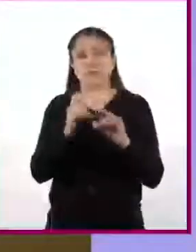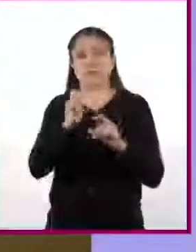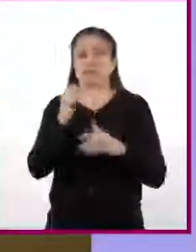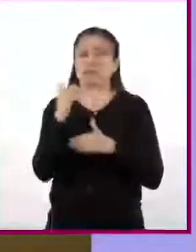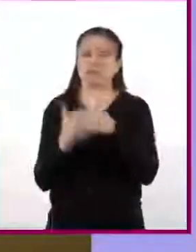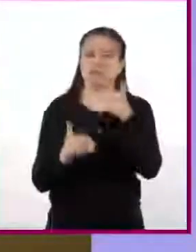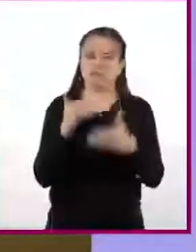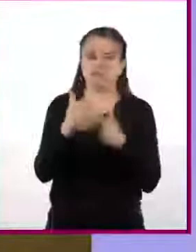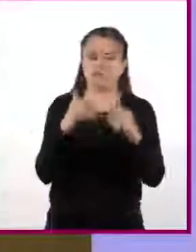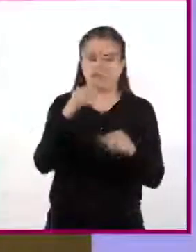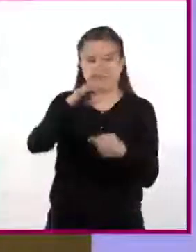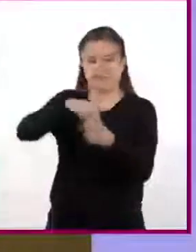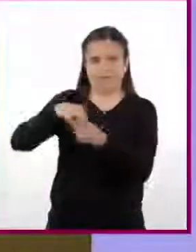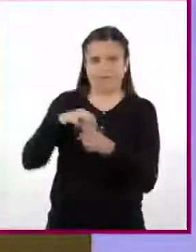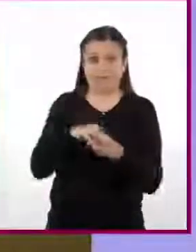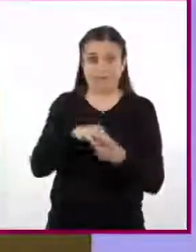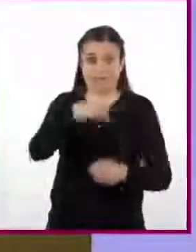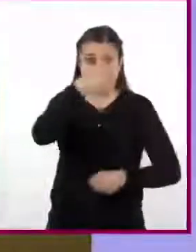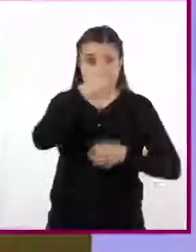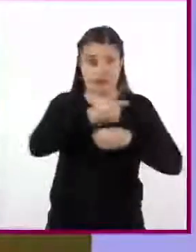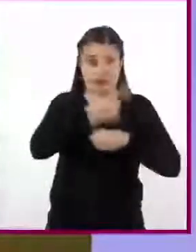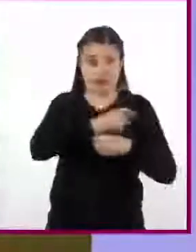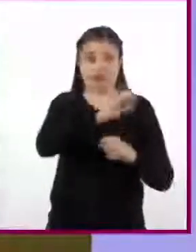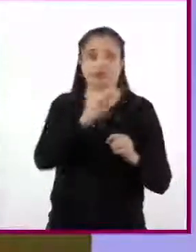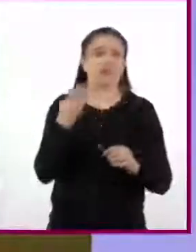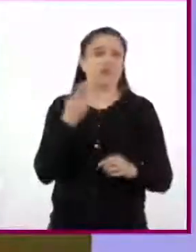electoral. Primero, los partidos